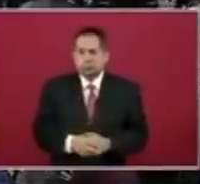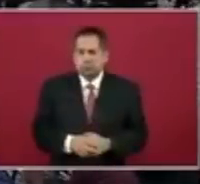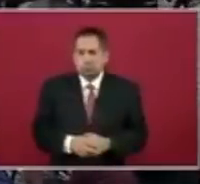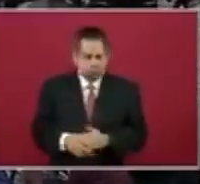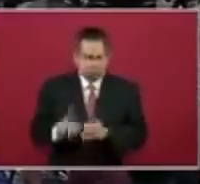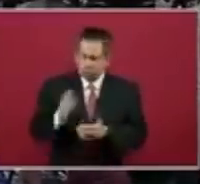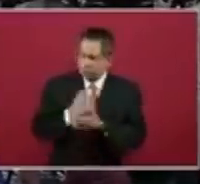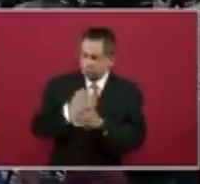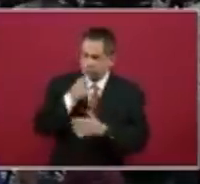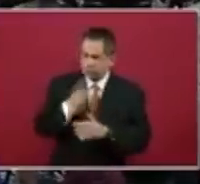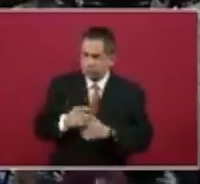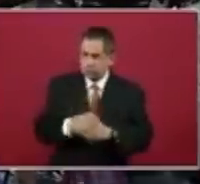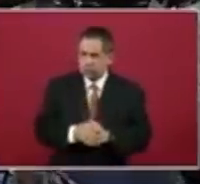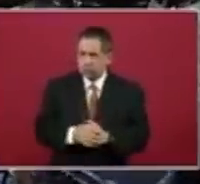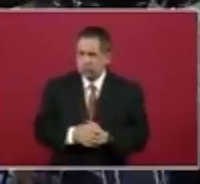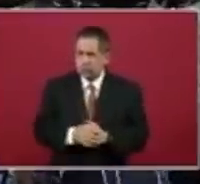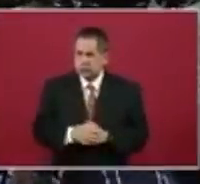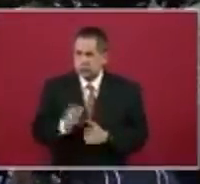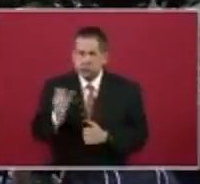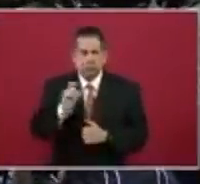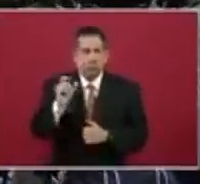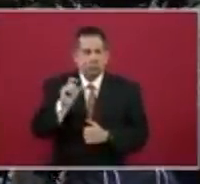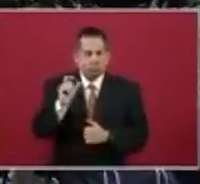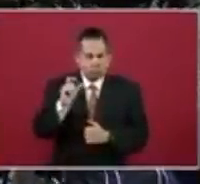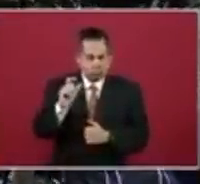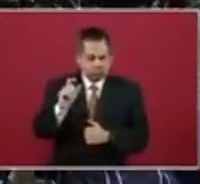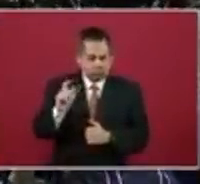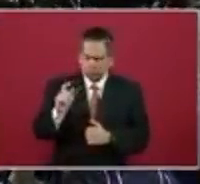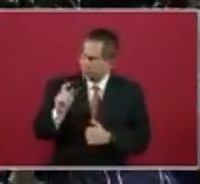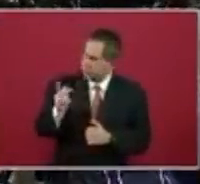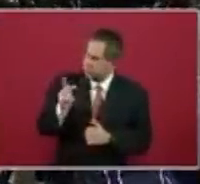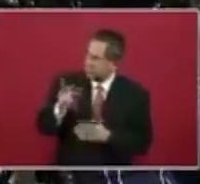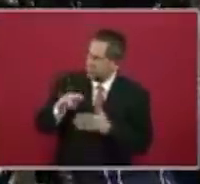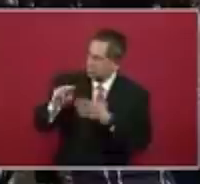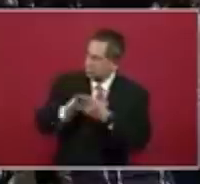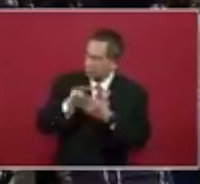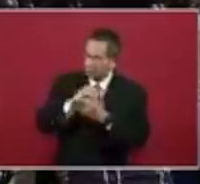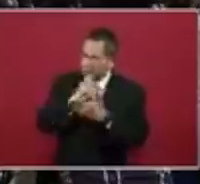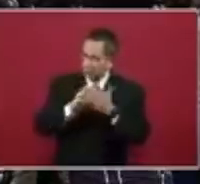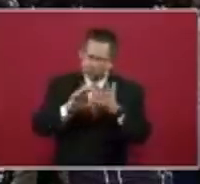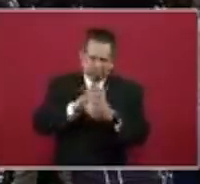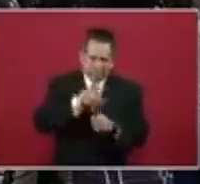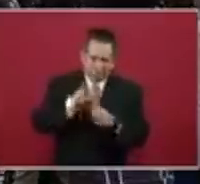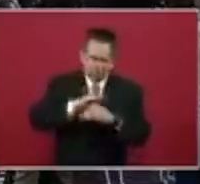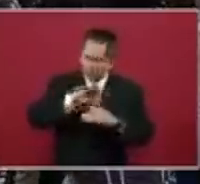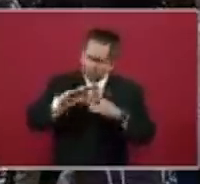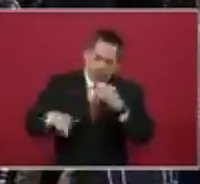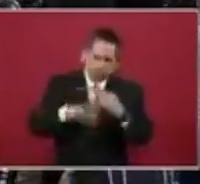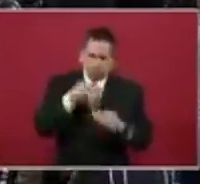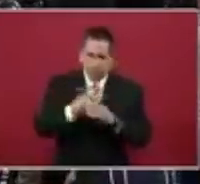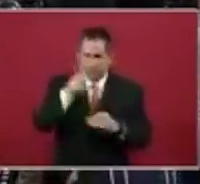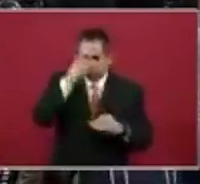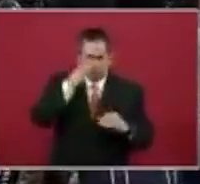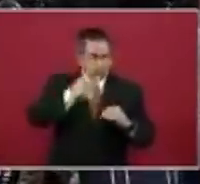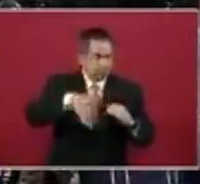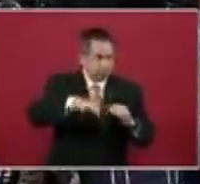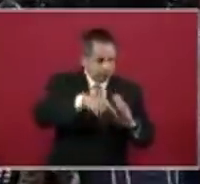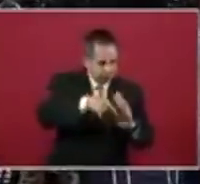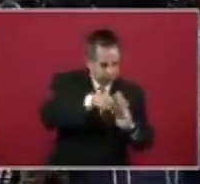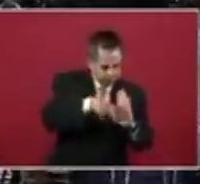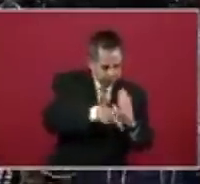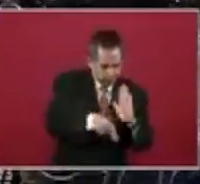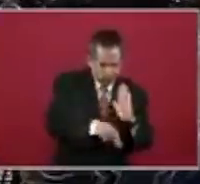vez, ¿cuándo terminamos de firmar todos los contratos de exploración